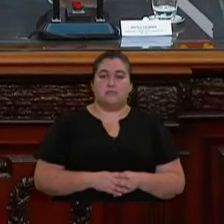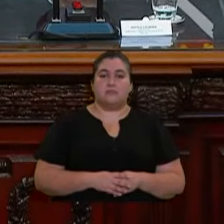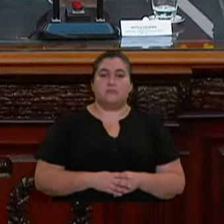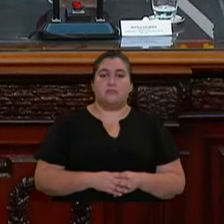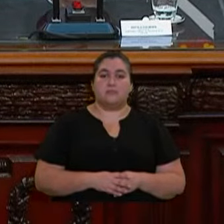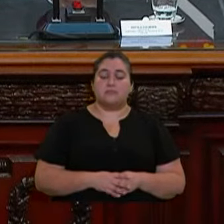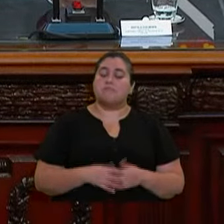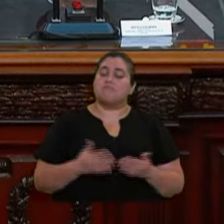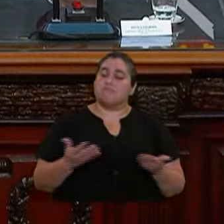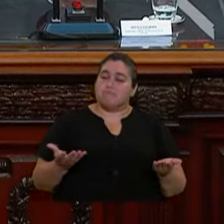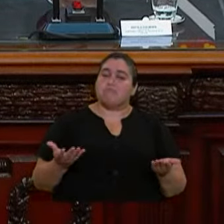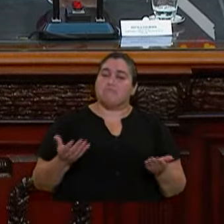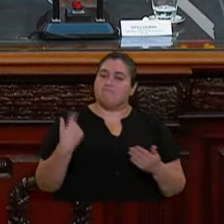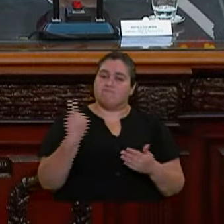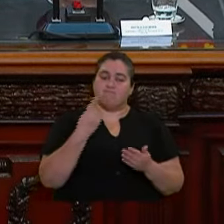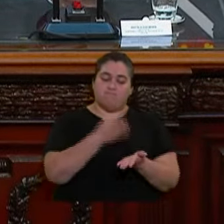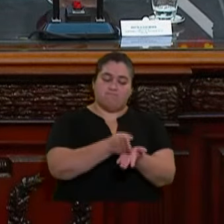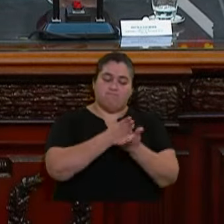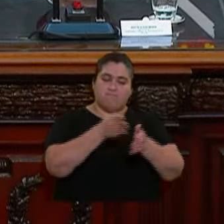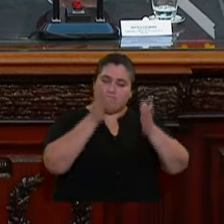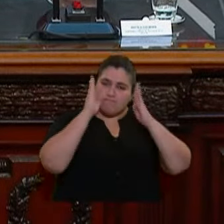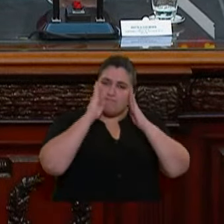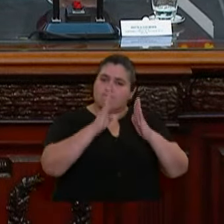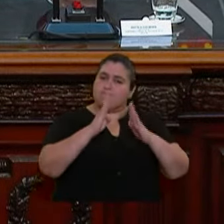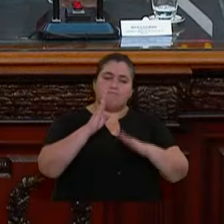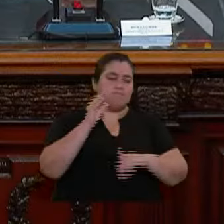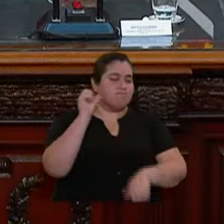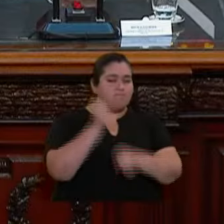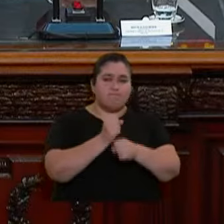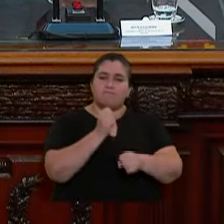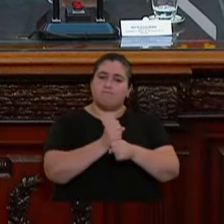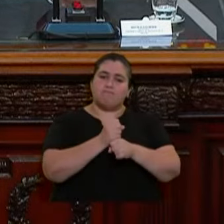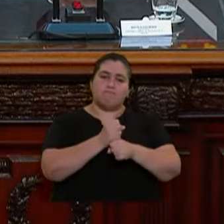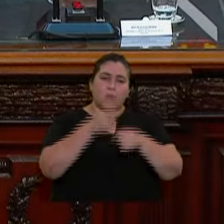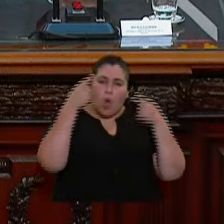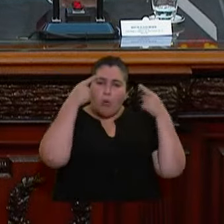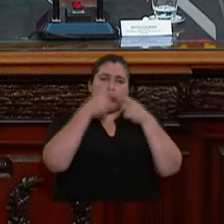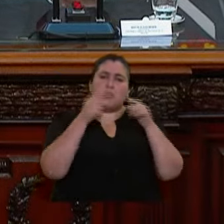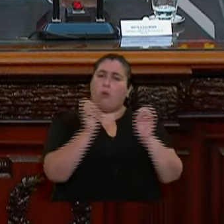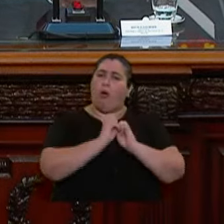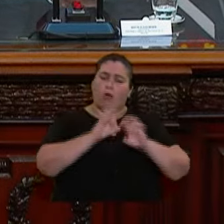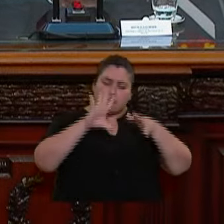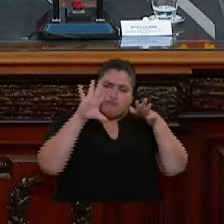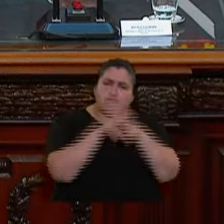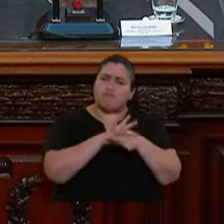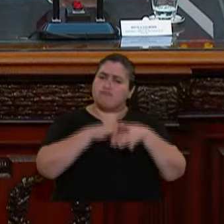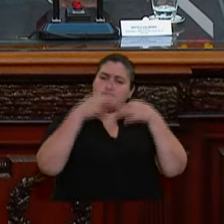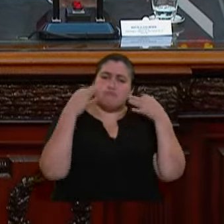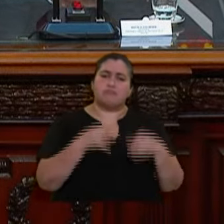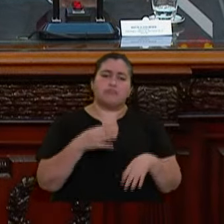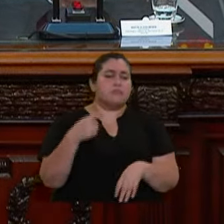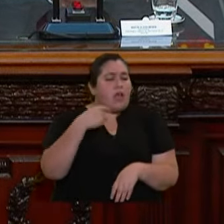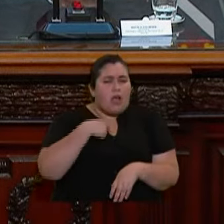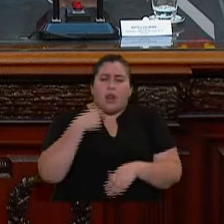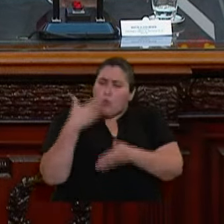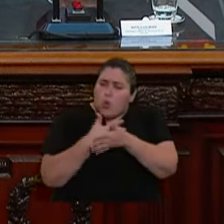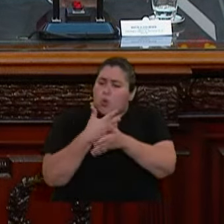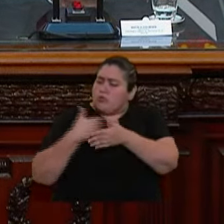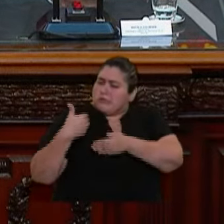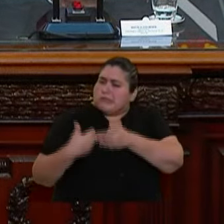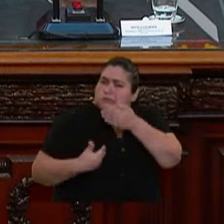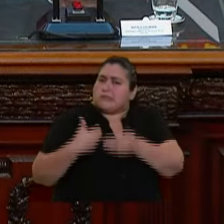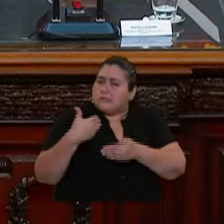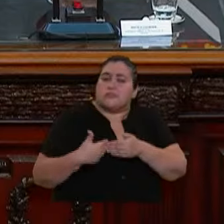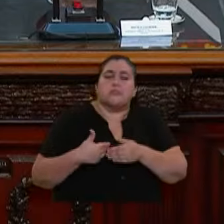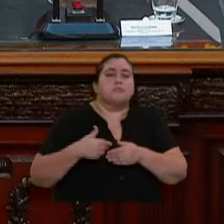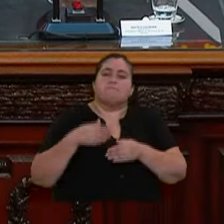Por eso tenemos la mano firme, porque tenemos el rumbo claro. Por eso también aceptamos pagar todos los costos políticos para